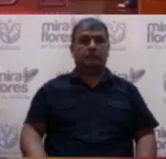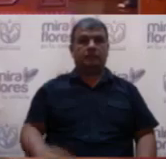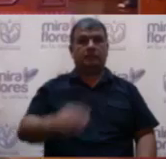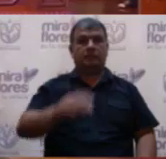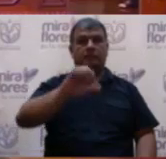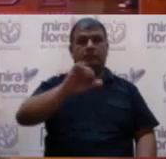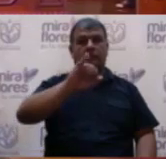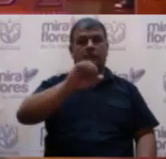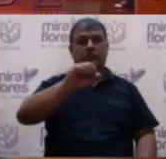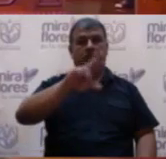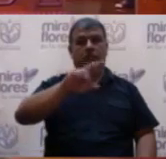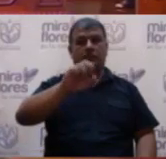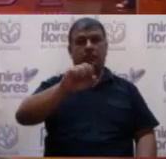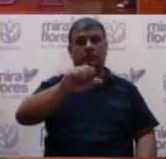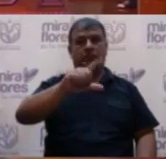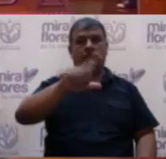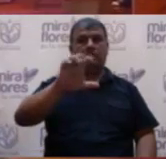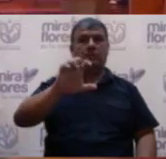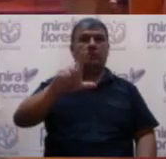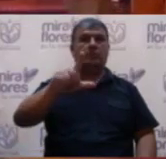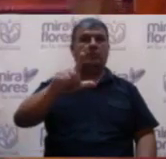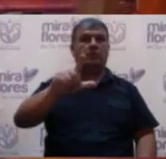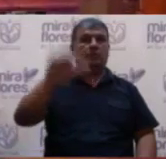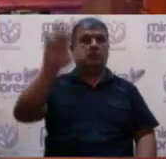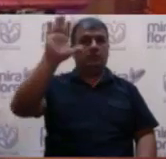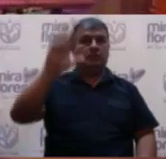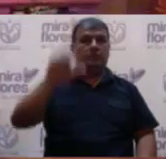Señor Israel Orlando Acuña Wong-Coquis. Presente.